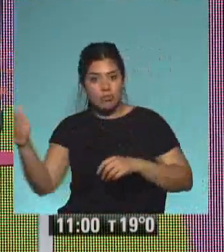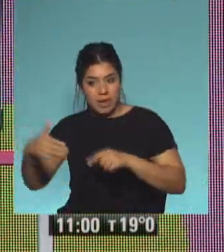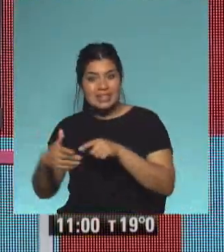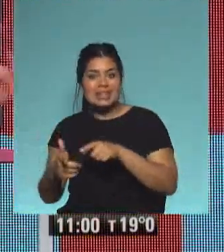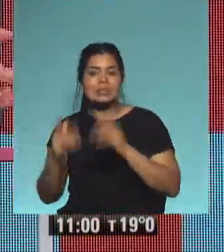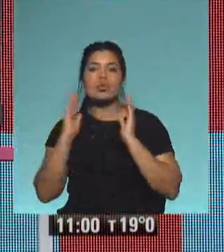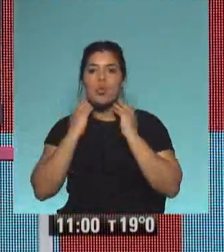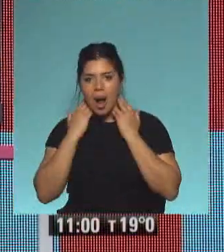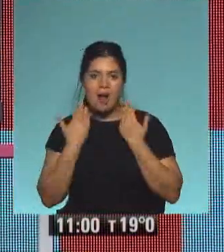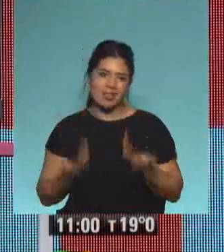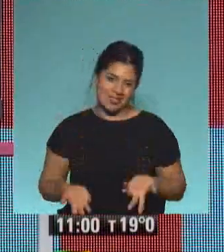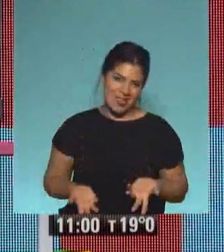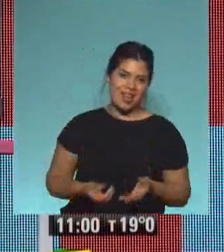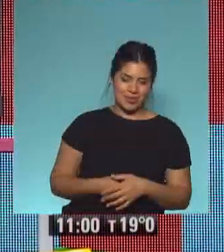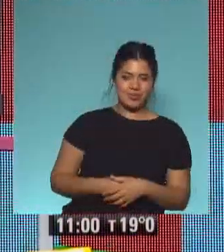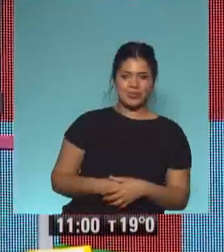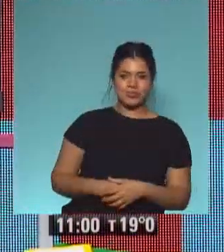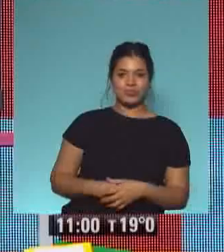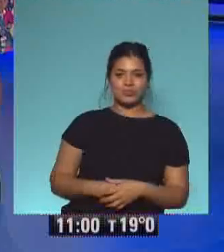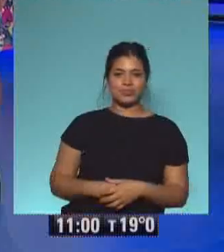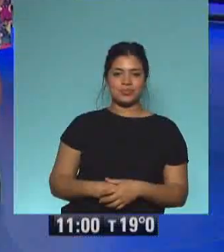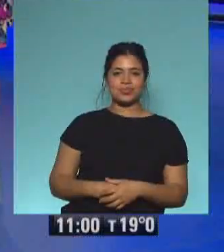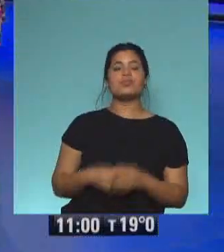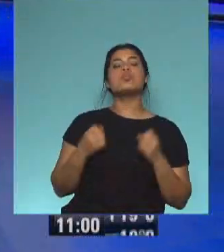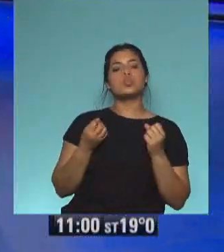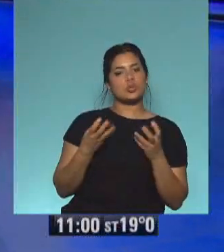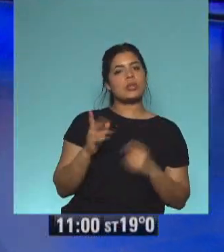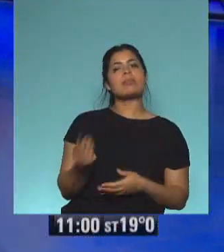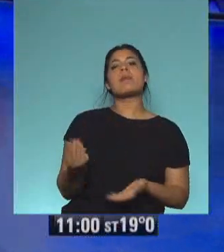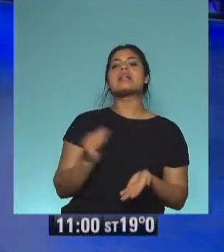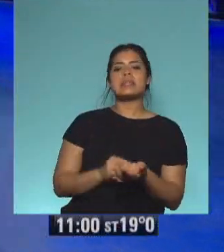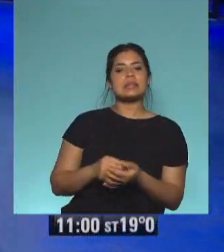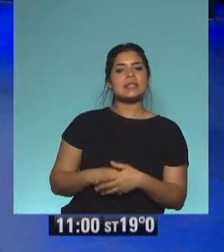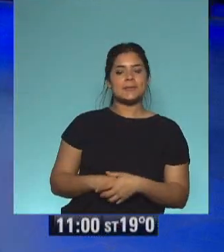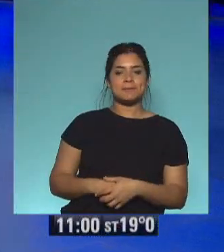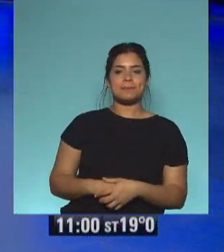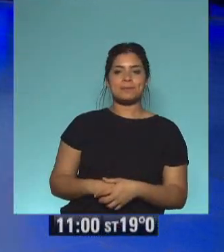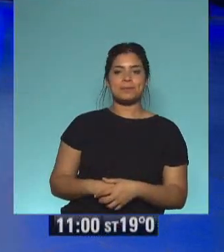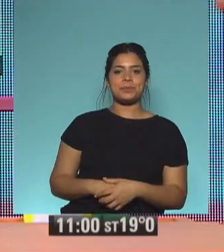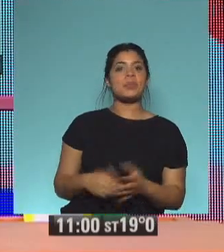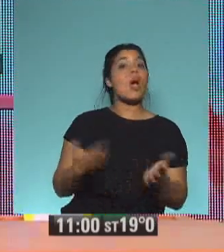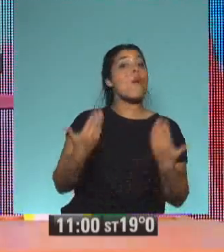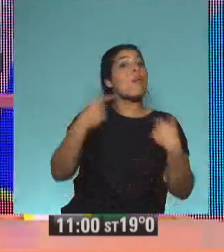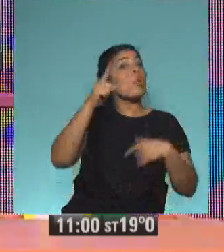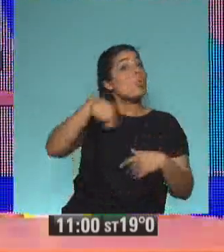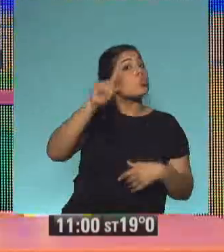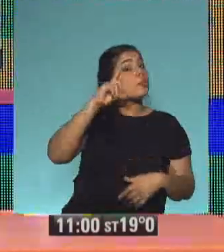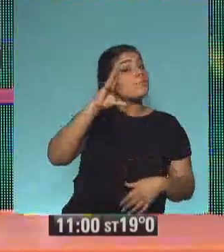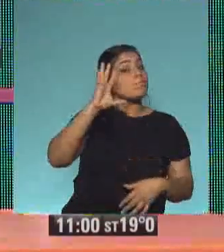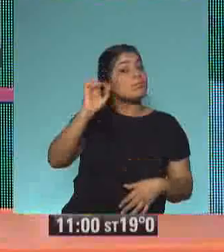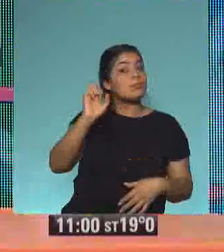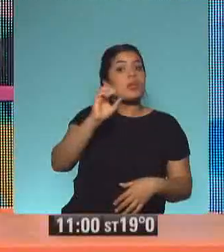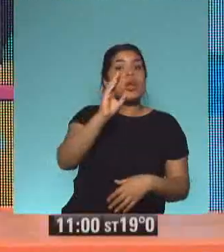los mamíferos, los pulmones, los peces, las branquias. Muy bien. ¿Qué más? Vamos a sacar otra, a ver si se acuerdan. Brisa. Cuando hablamos